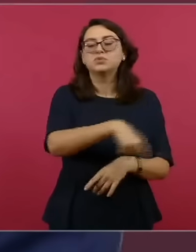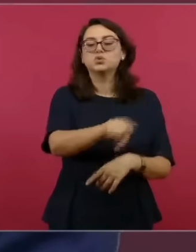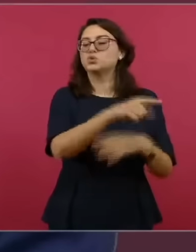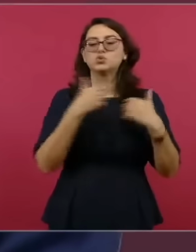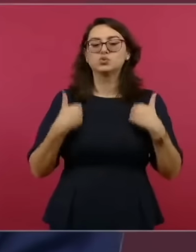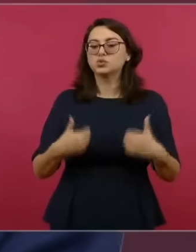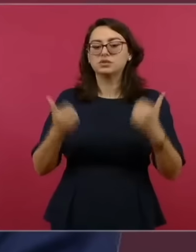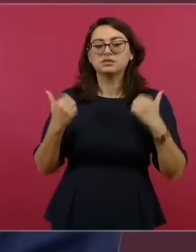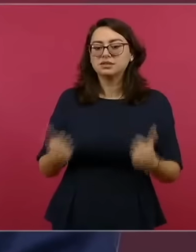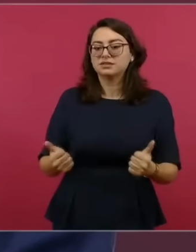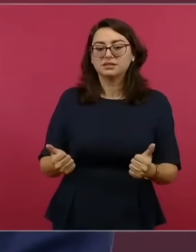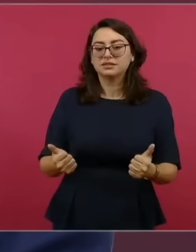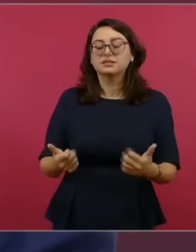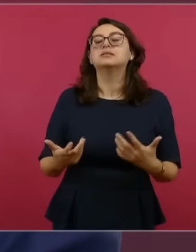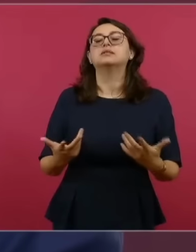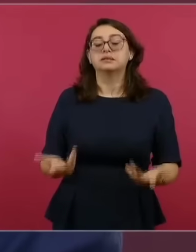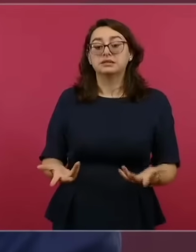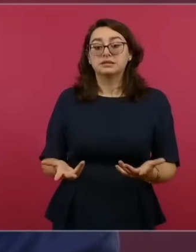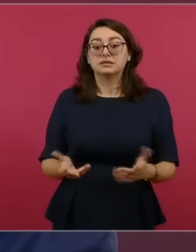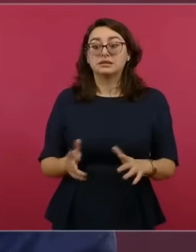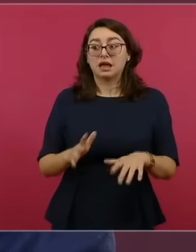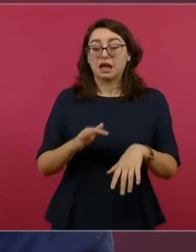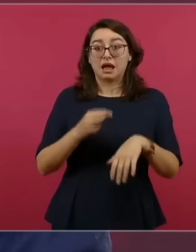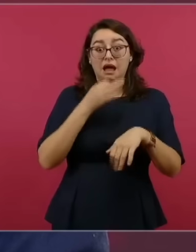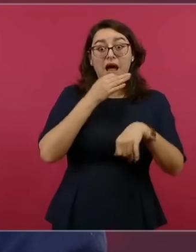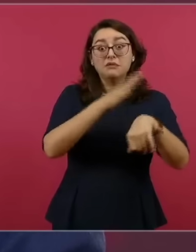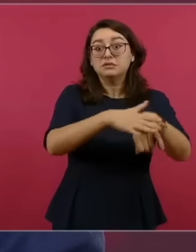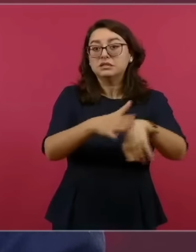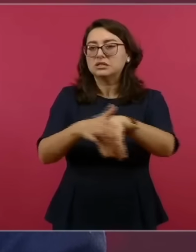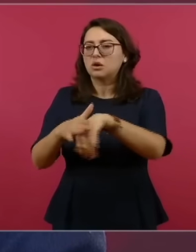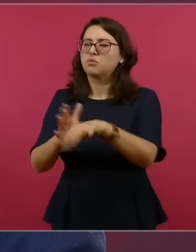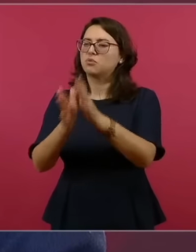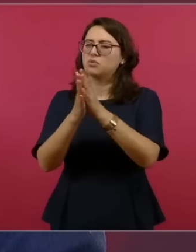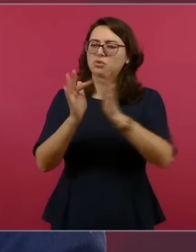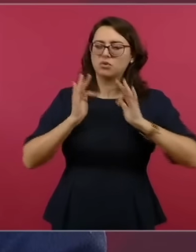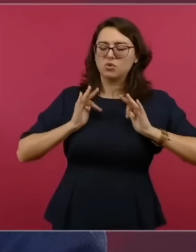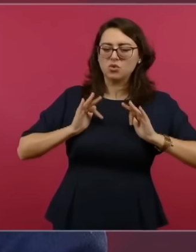sí es importante que todo esto se sepa